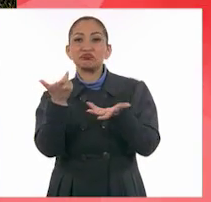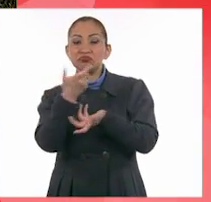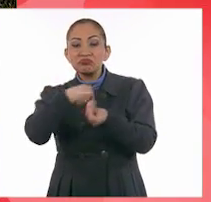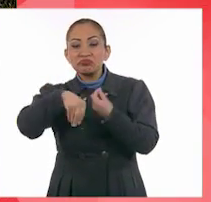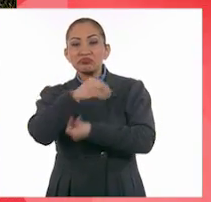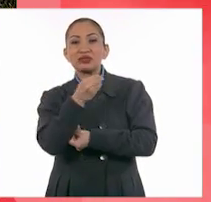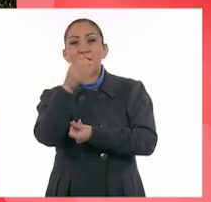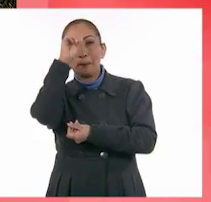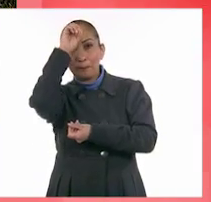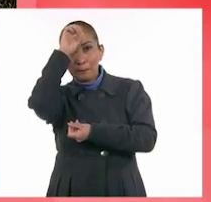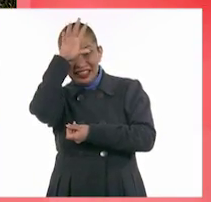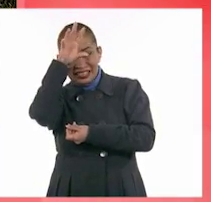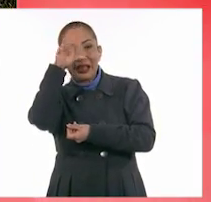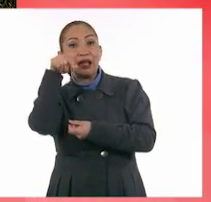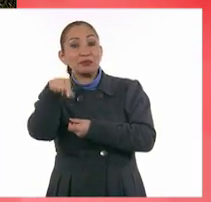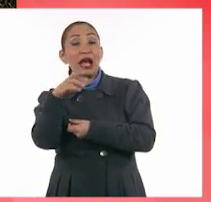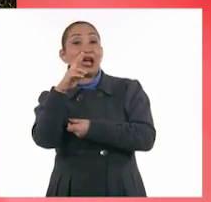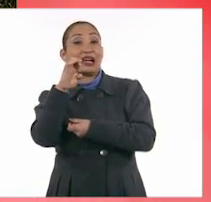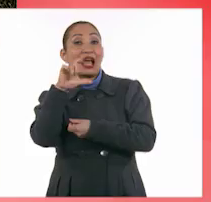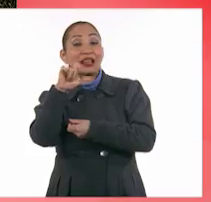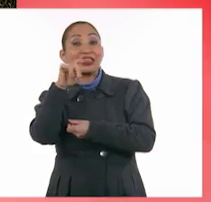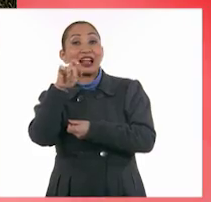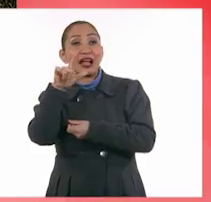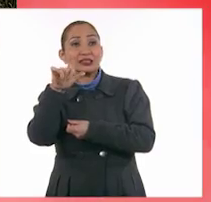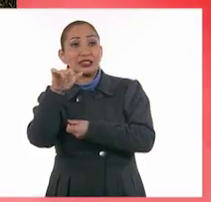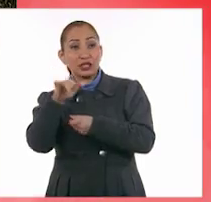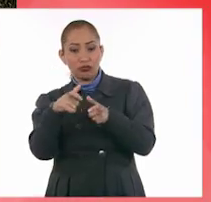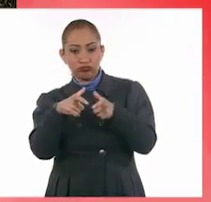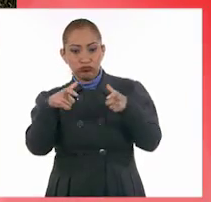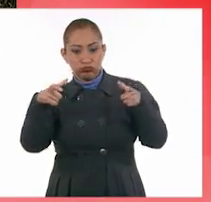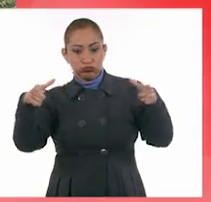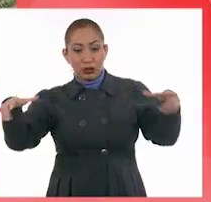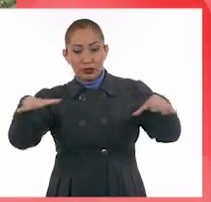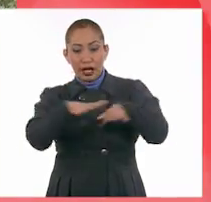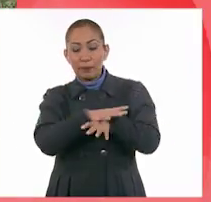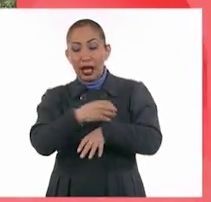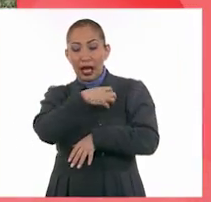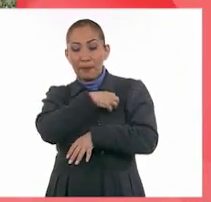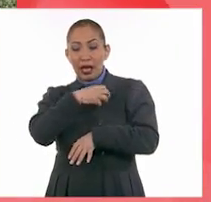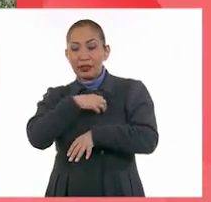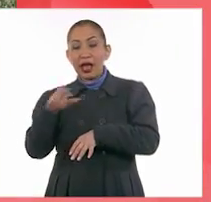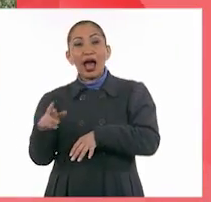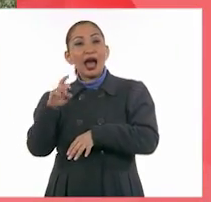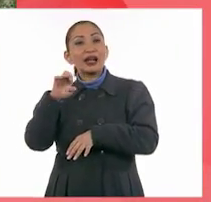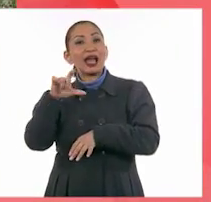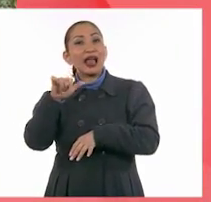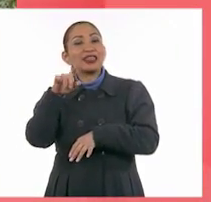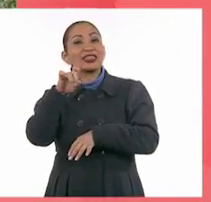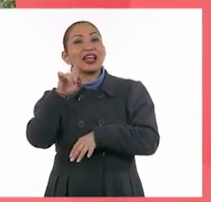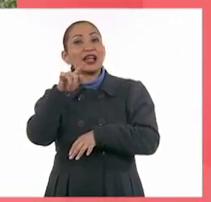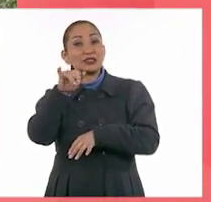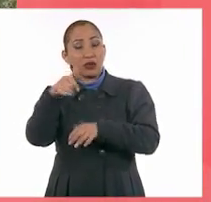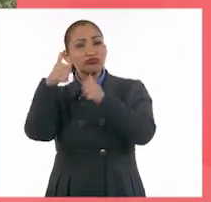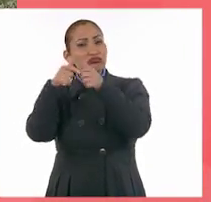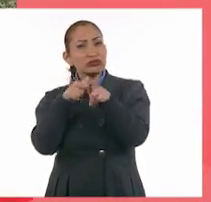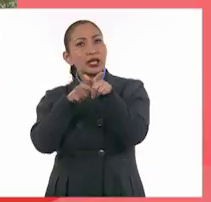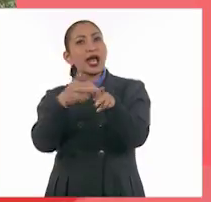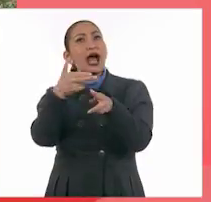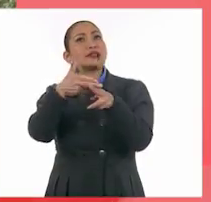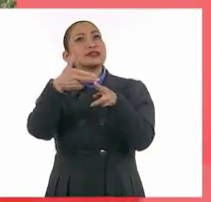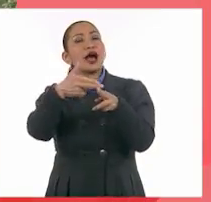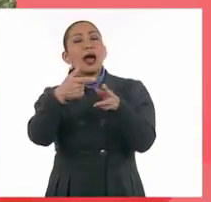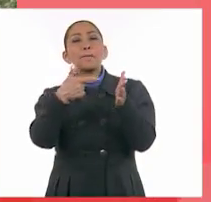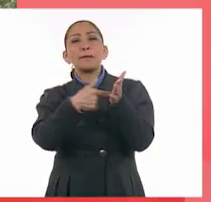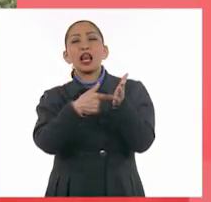la cuestión de minas, porque el Real del Castillo había crecido mucho, se cambia la capital a Real del Castillo, donde permanece hasta